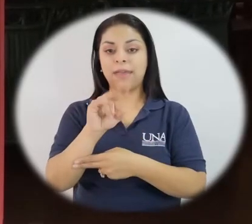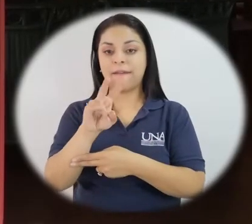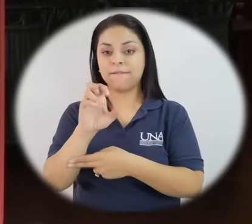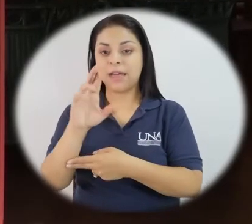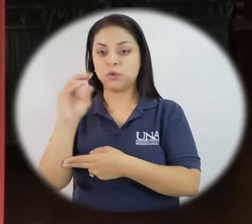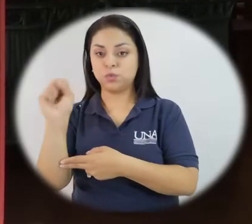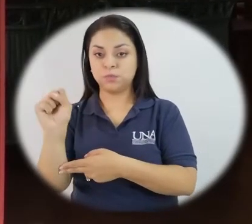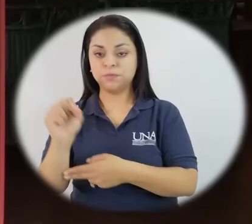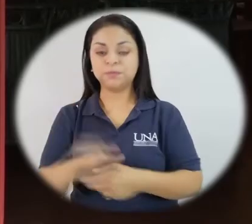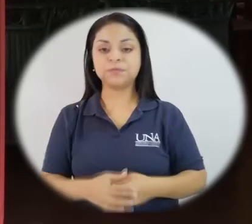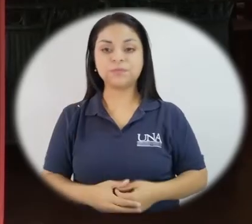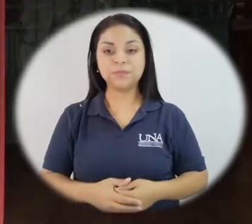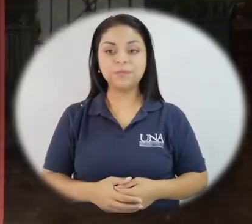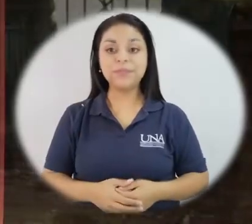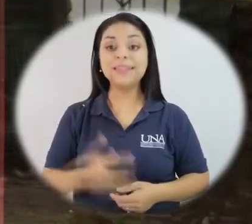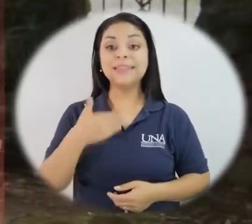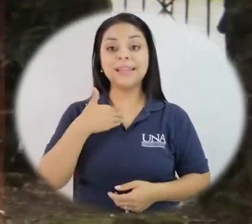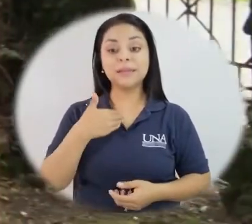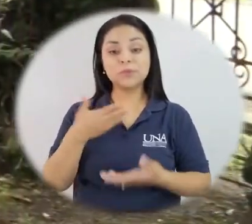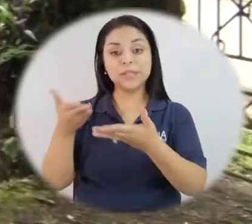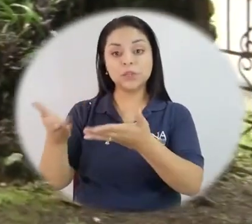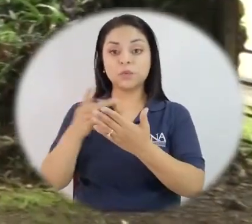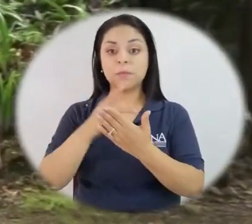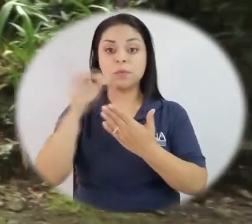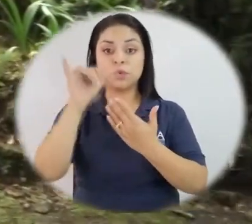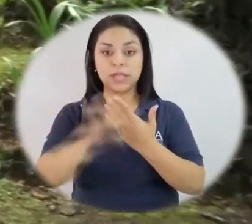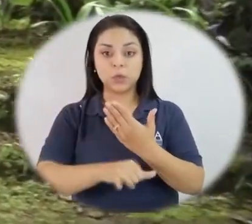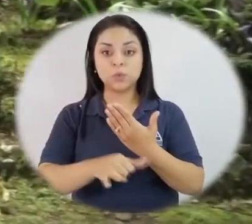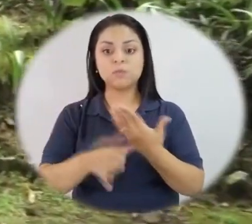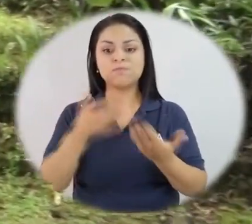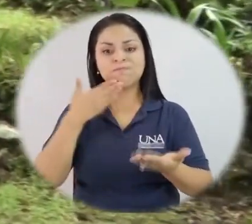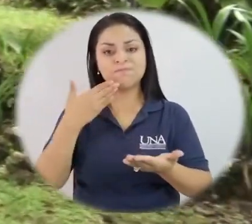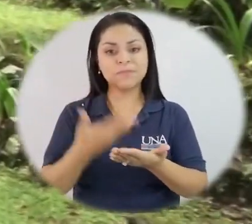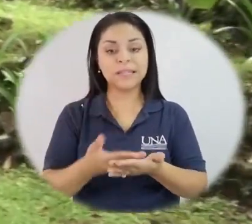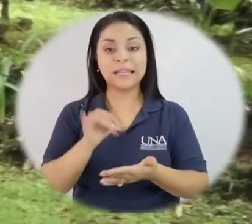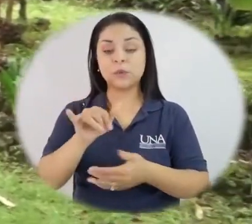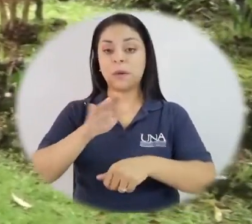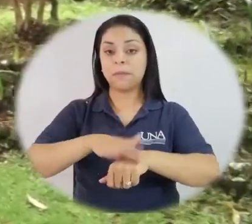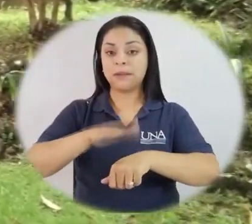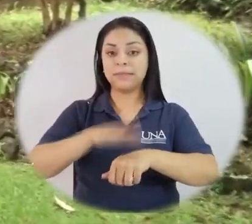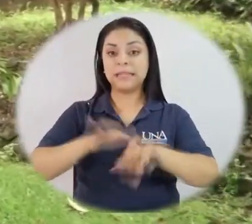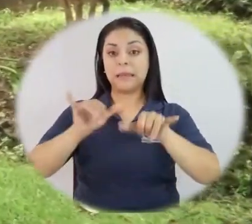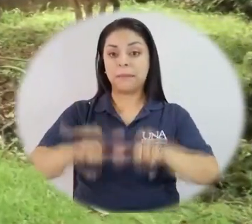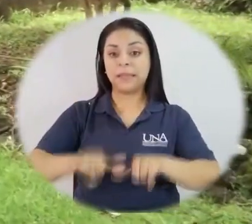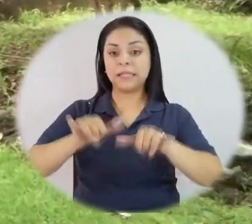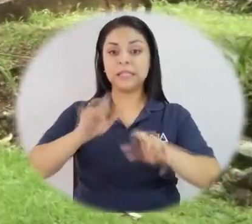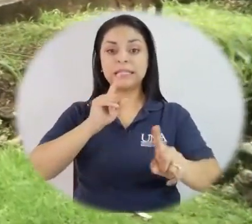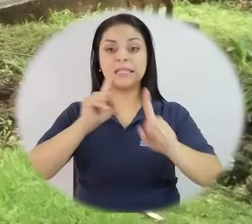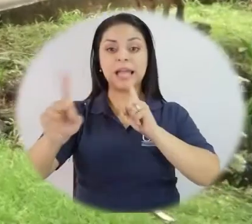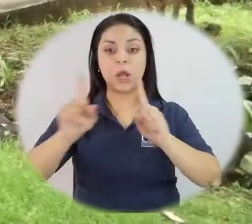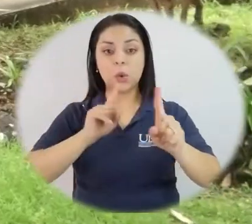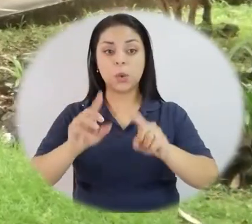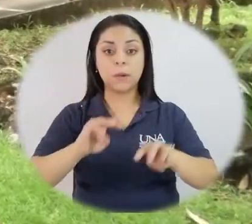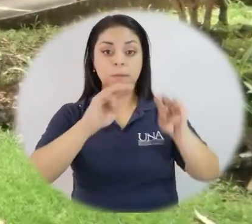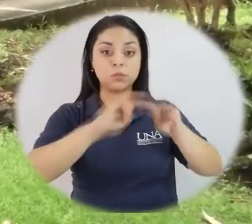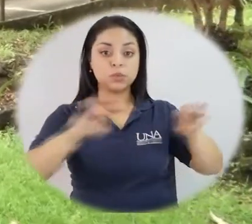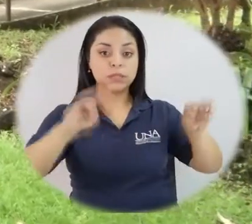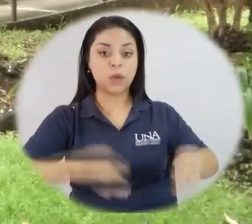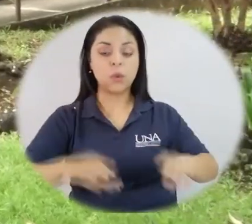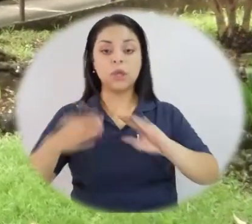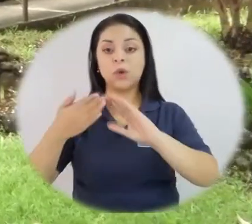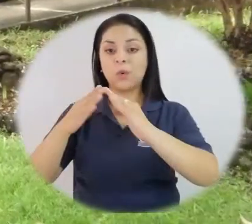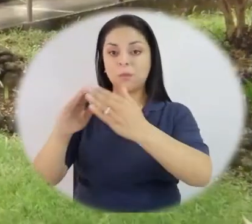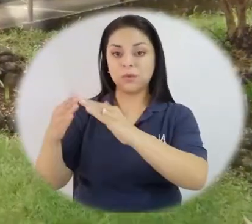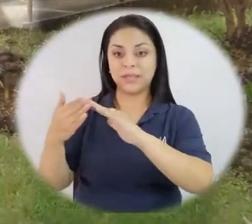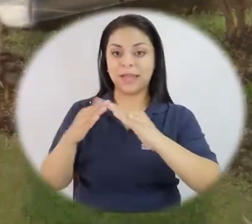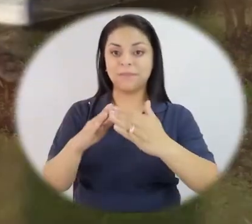estructura o esta figura de proyectos productivos que nos permiten mantener un diálogo entre el museo y la comunidad